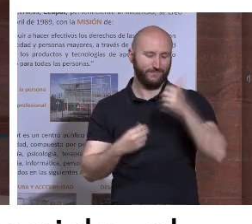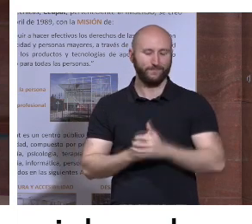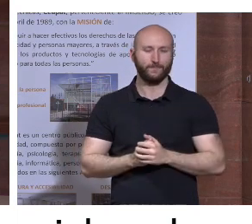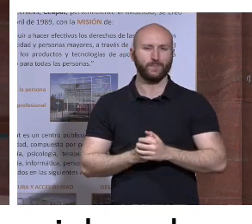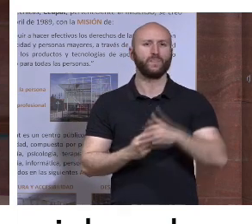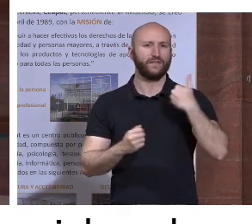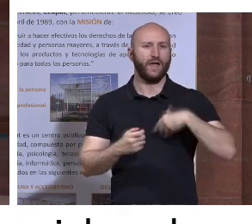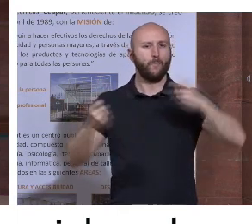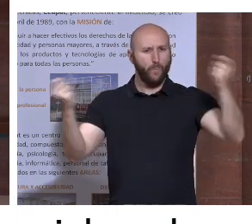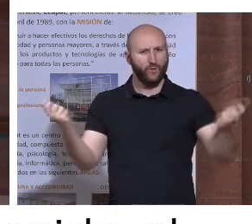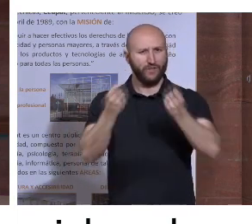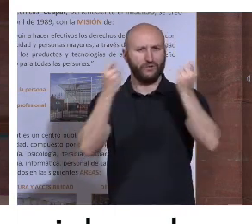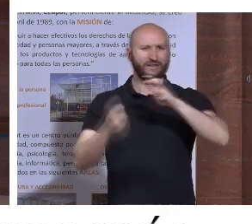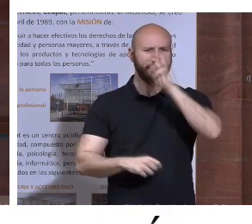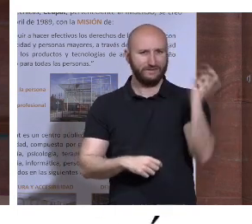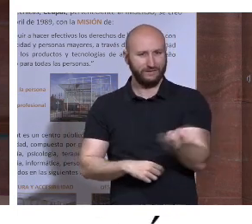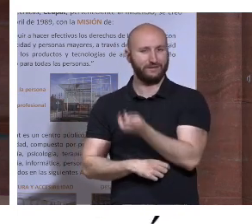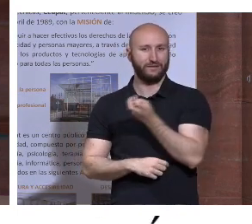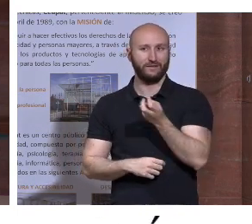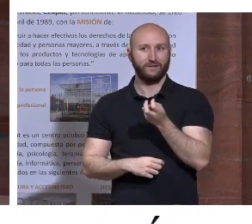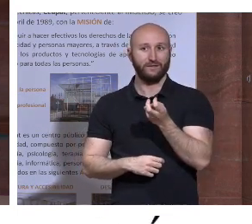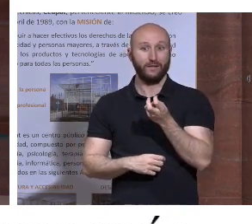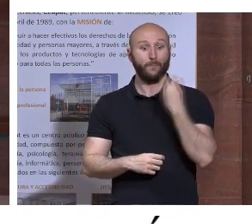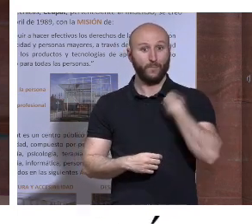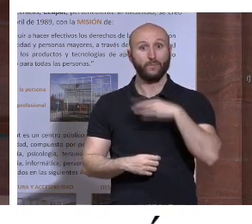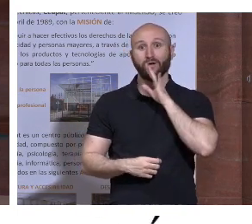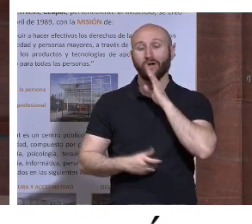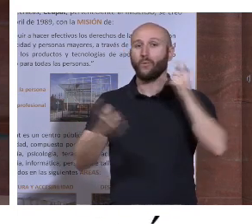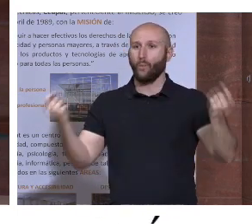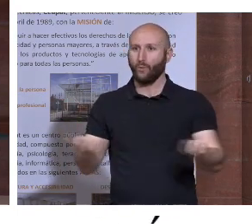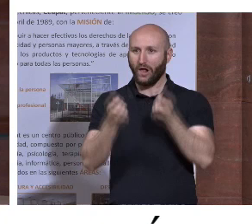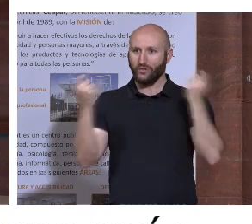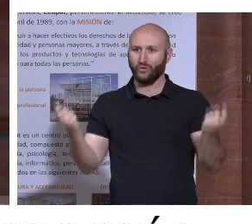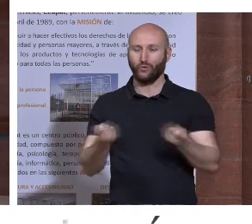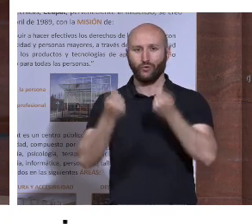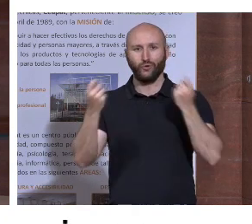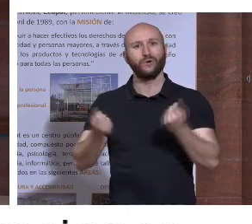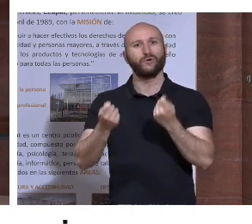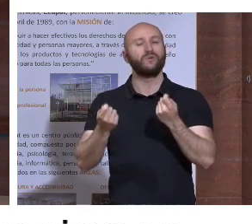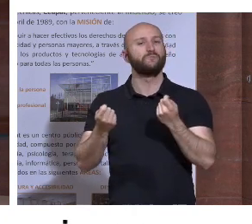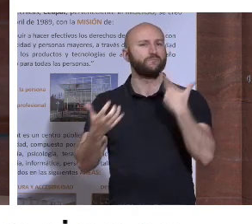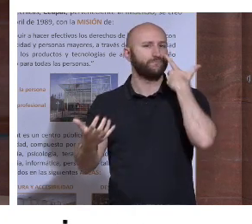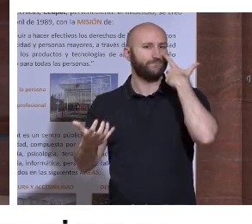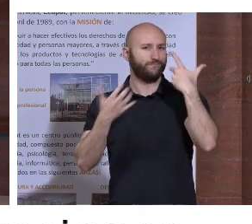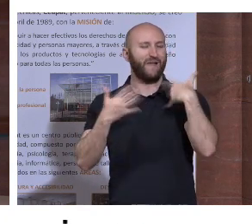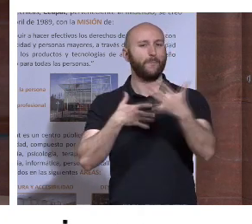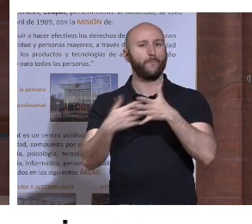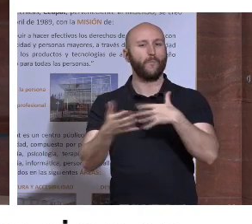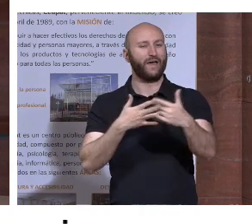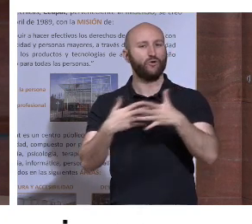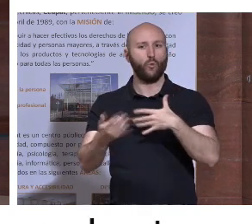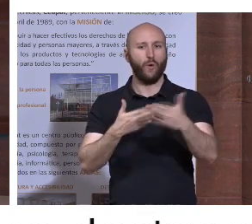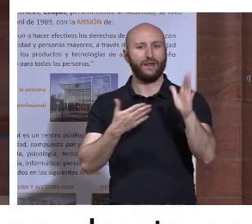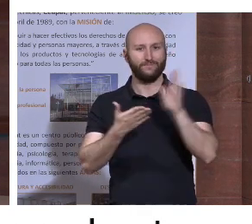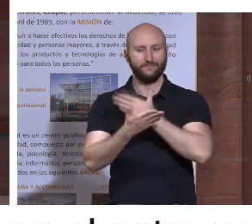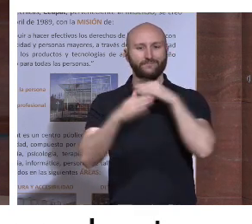varias publicaciones de ella. De estas publicaciones podíamos destacar el manual de accesibilidad